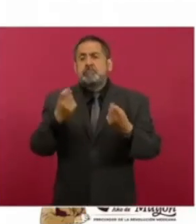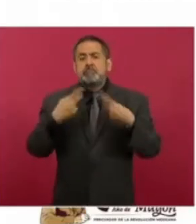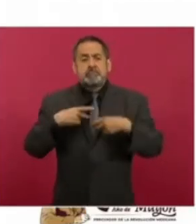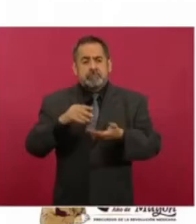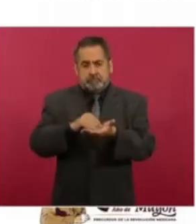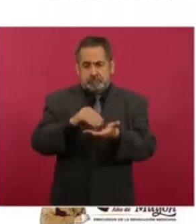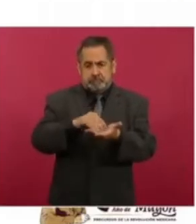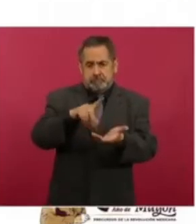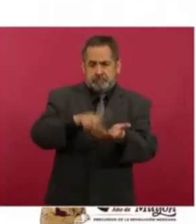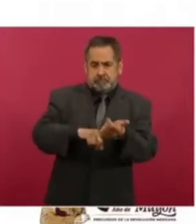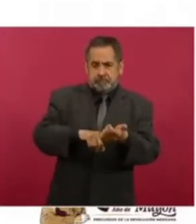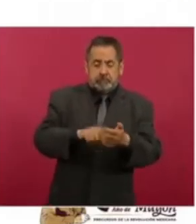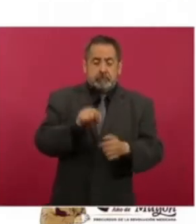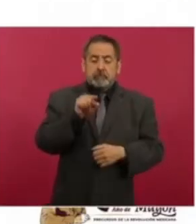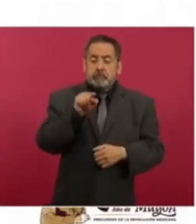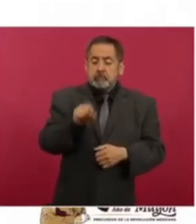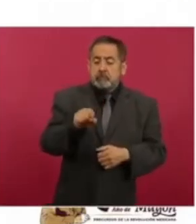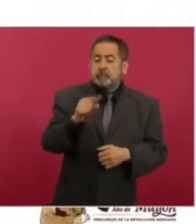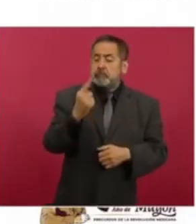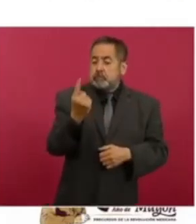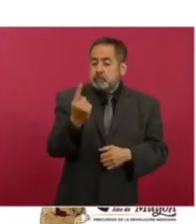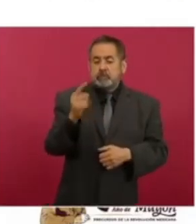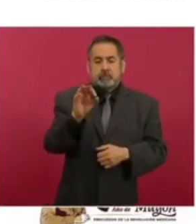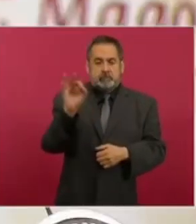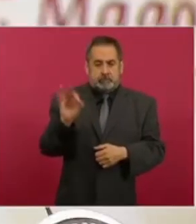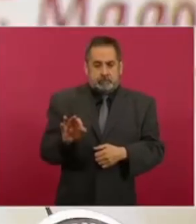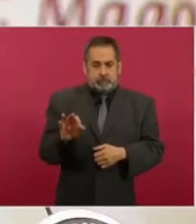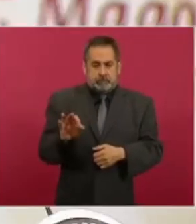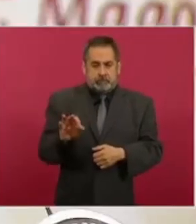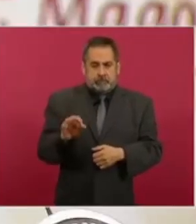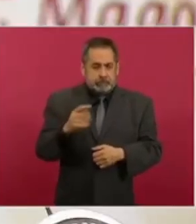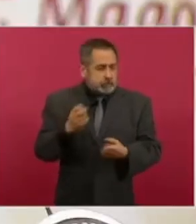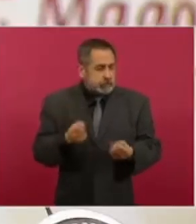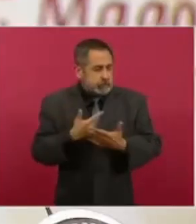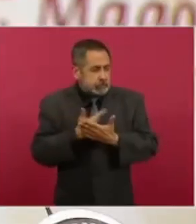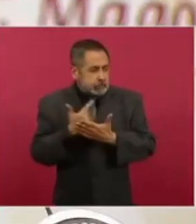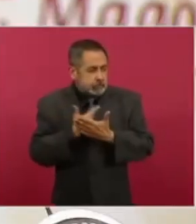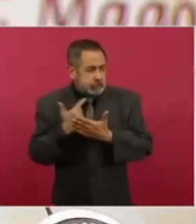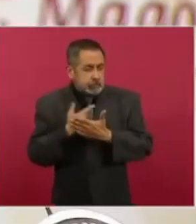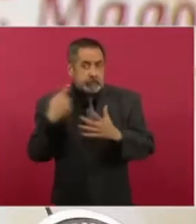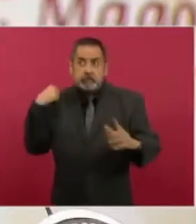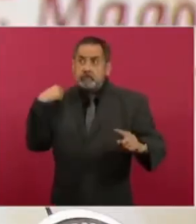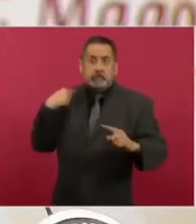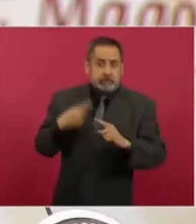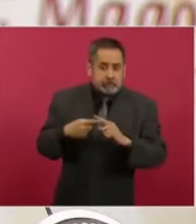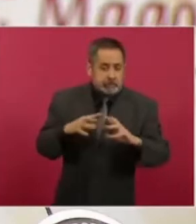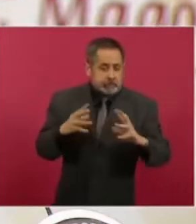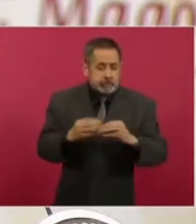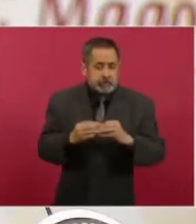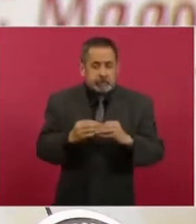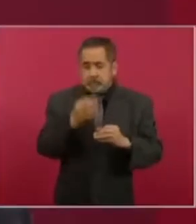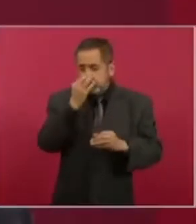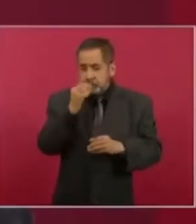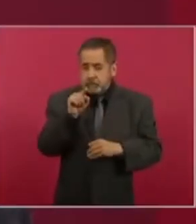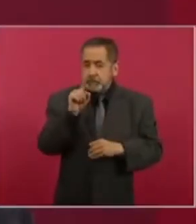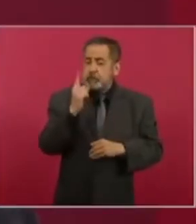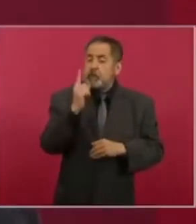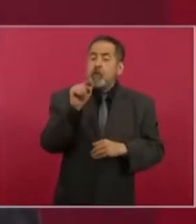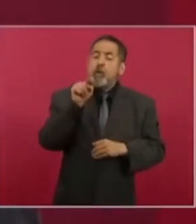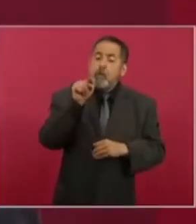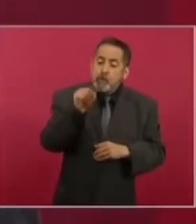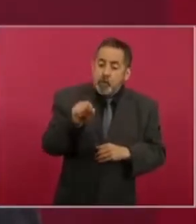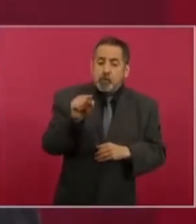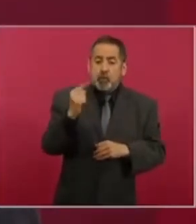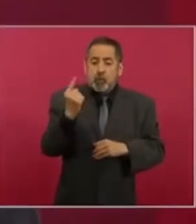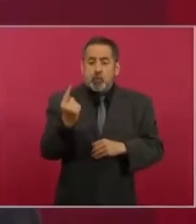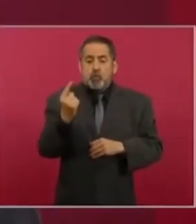activos, 0.1% de los casos que se han registrado desde el inicio de la epidemia, solo 0.1% están activos en